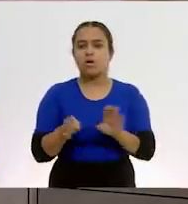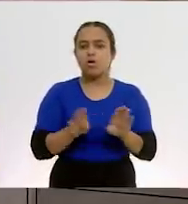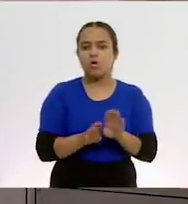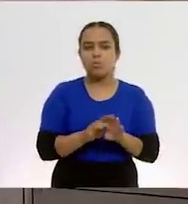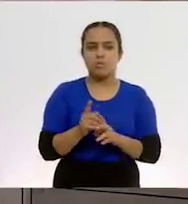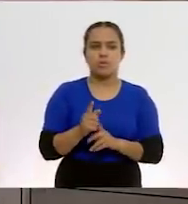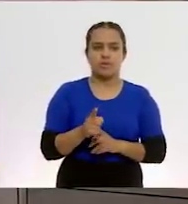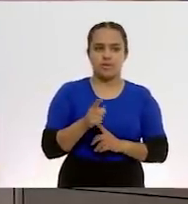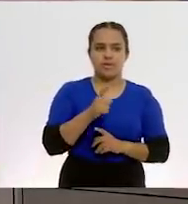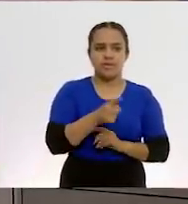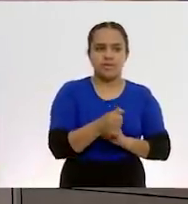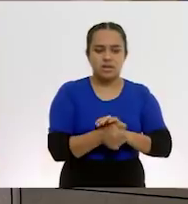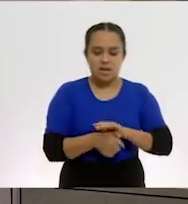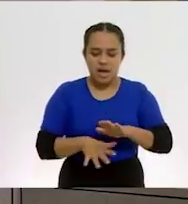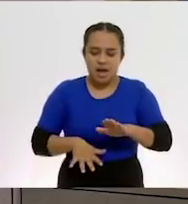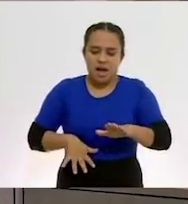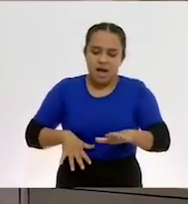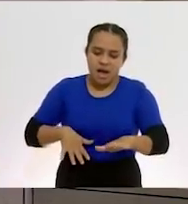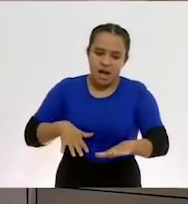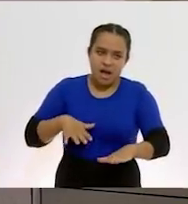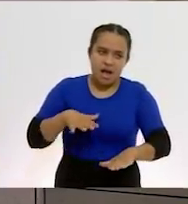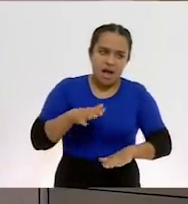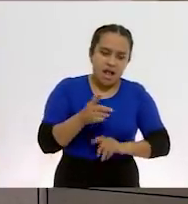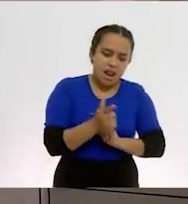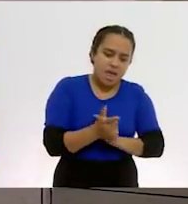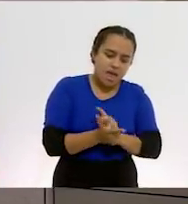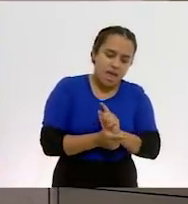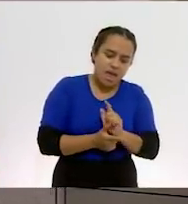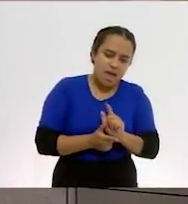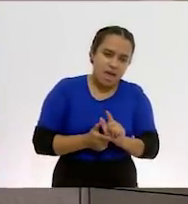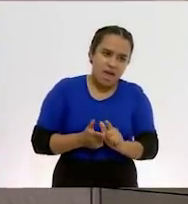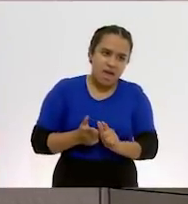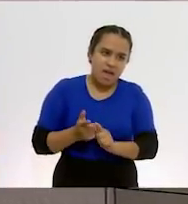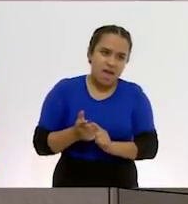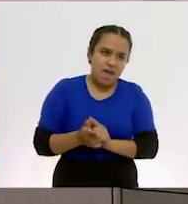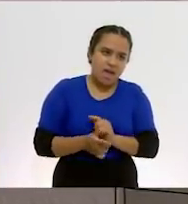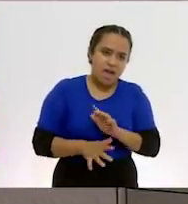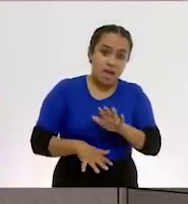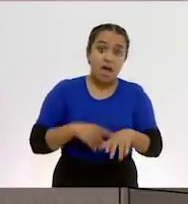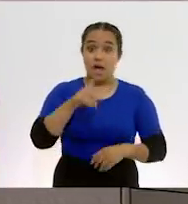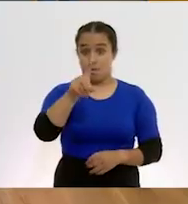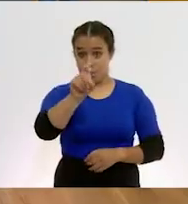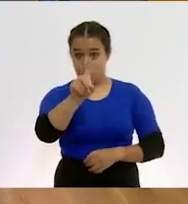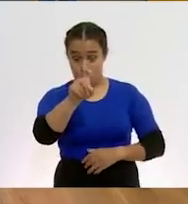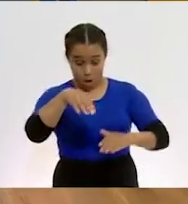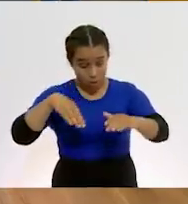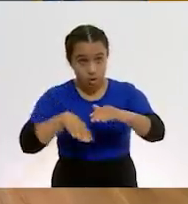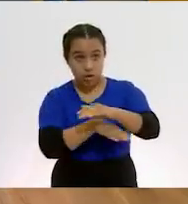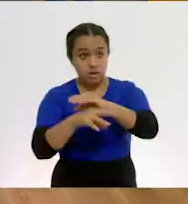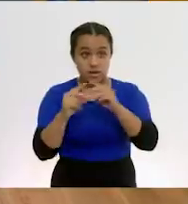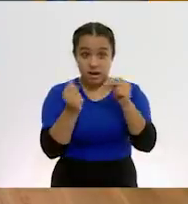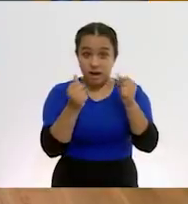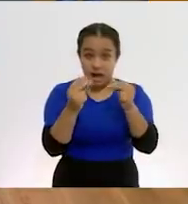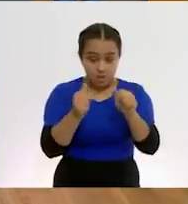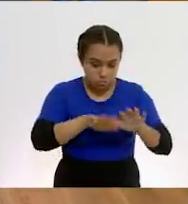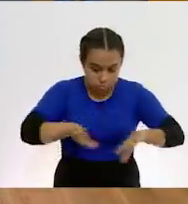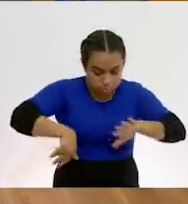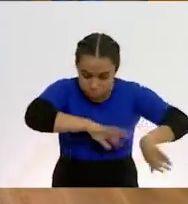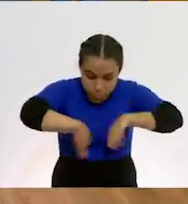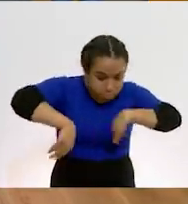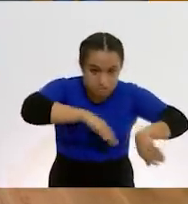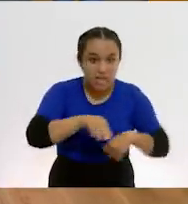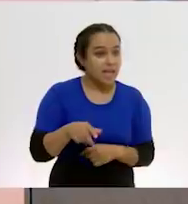tortugas? Muy alegres, ¿no? Y van lentito. Lentito. ¿Pero en el agua? ¿Cómo eran las